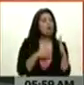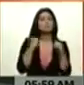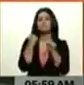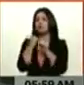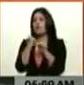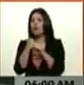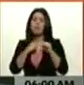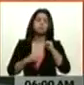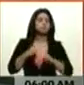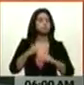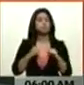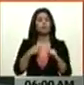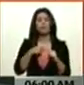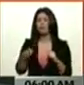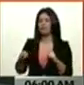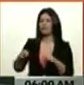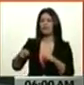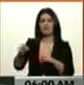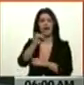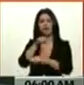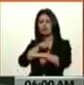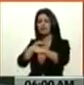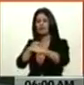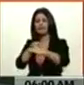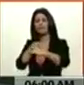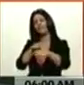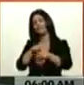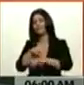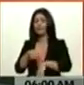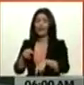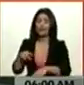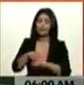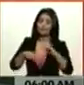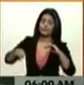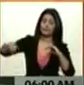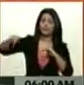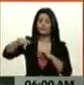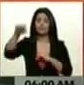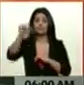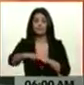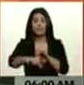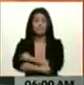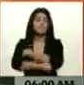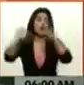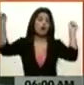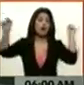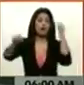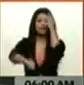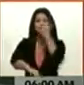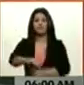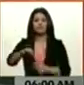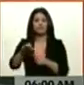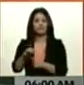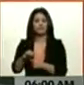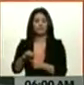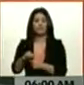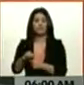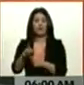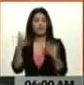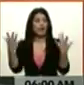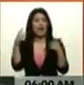Fue aquí, una cosa de esa, le lanzaron una bomba, ¡boom! Le volaron una mano. Encima tuvo que cambiarse a su familia, traerla para